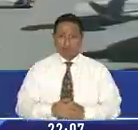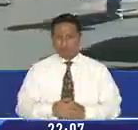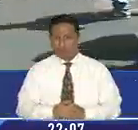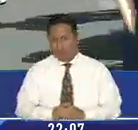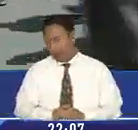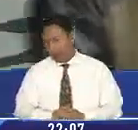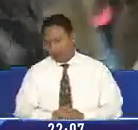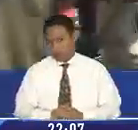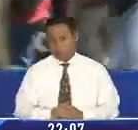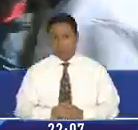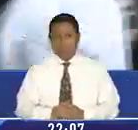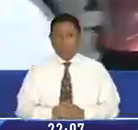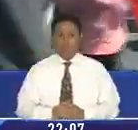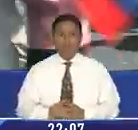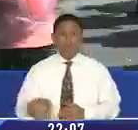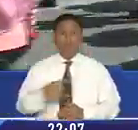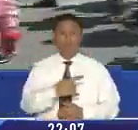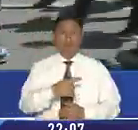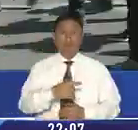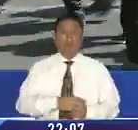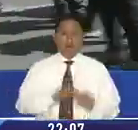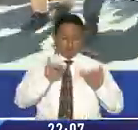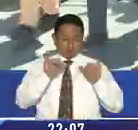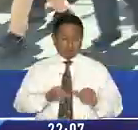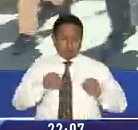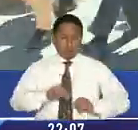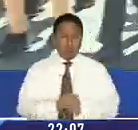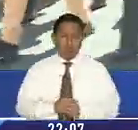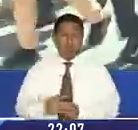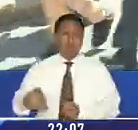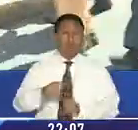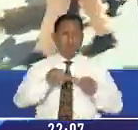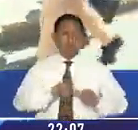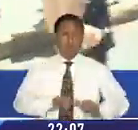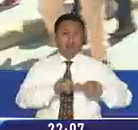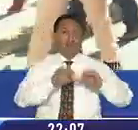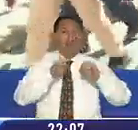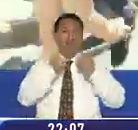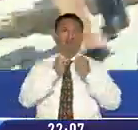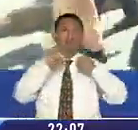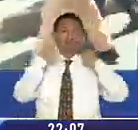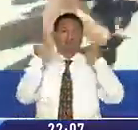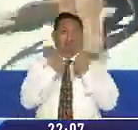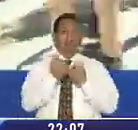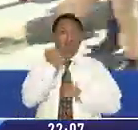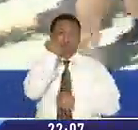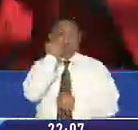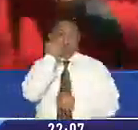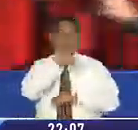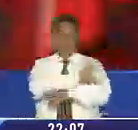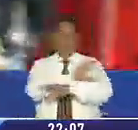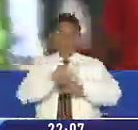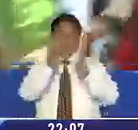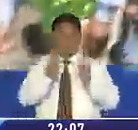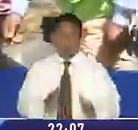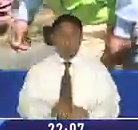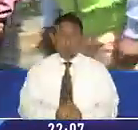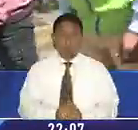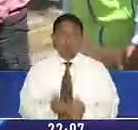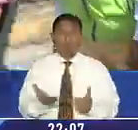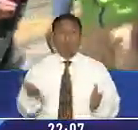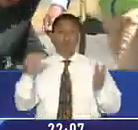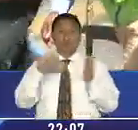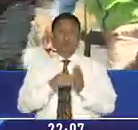Bajo la consigna "no nos hemos ido, el paro continúa", las organizaciones sociales, indígenas y campesinas partieron en una